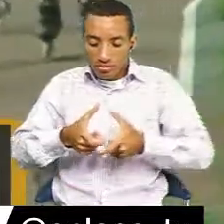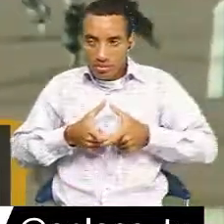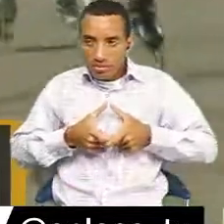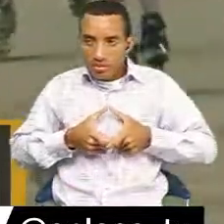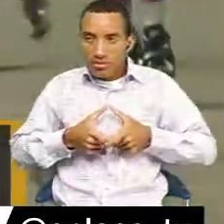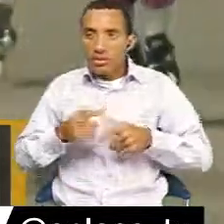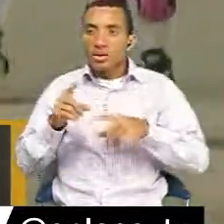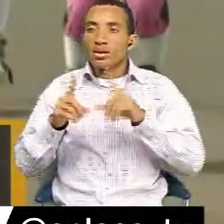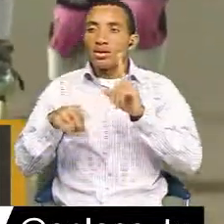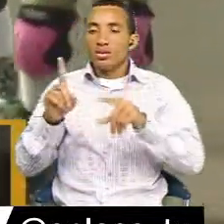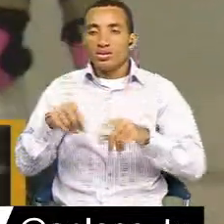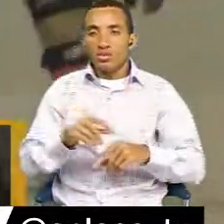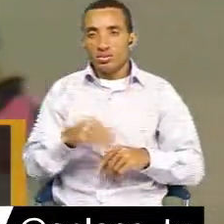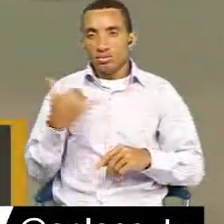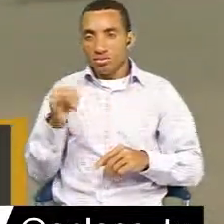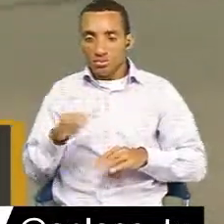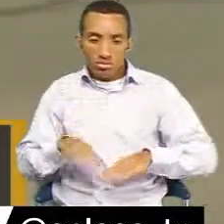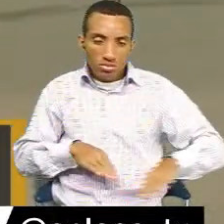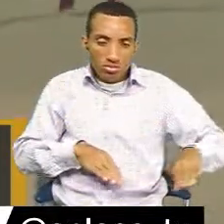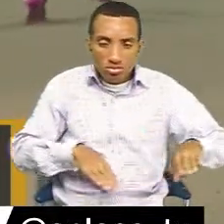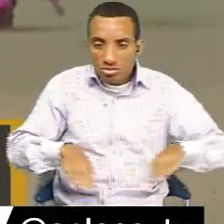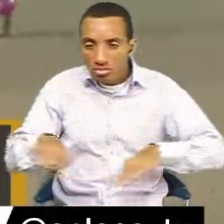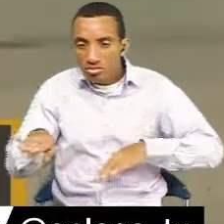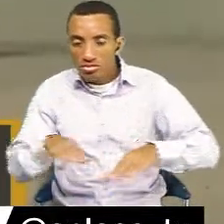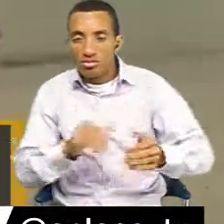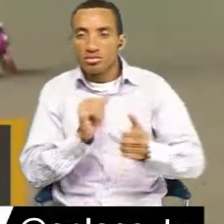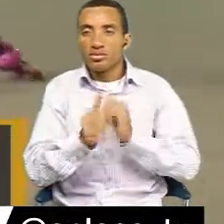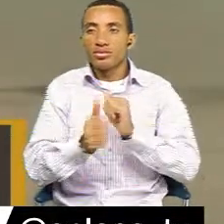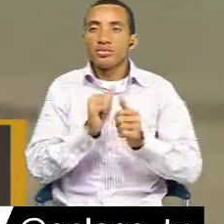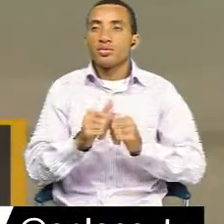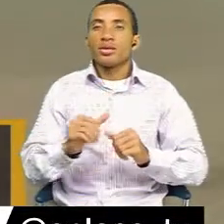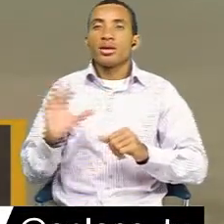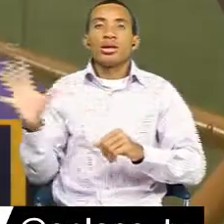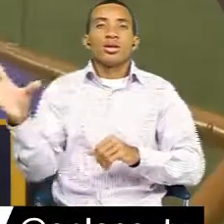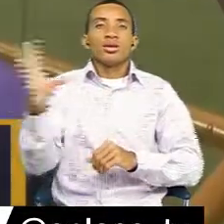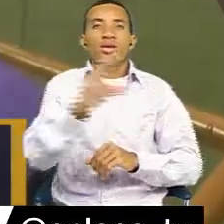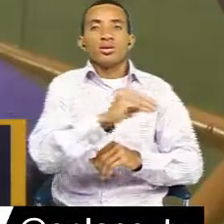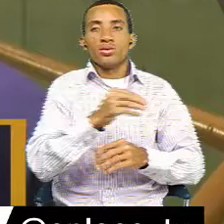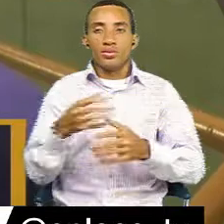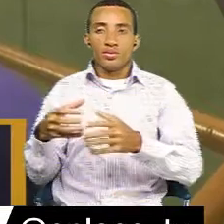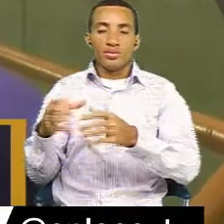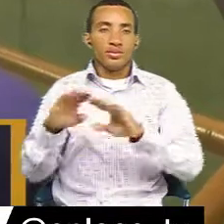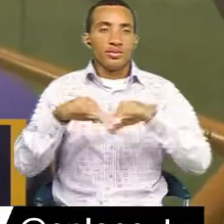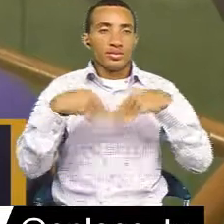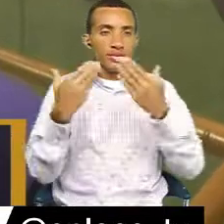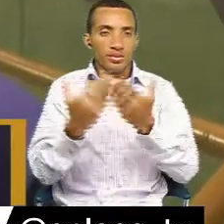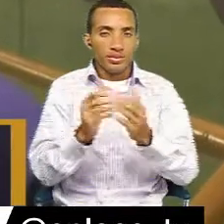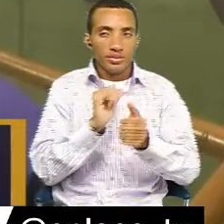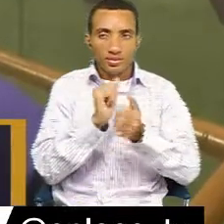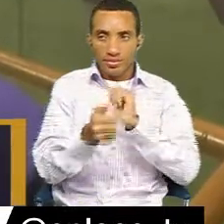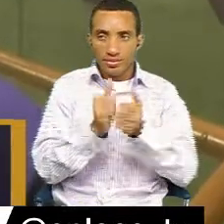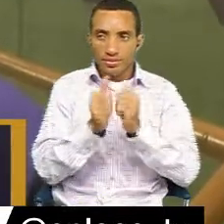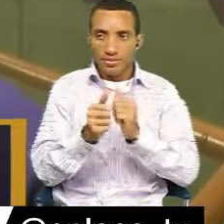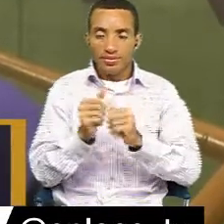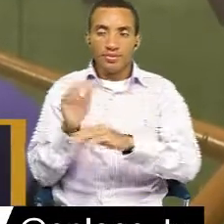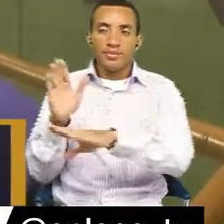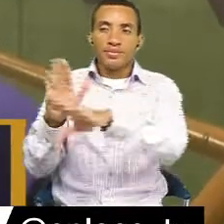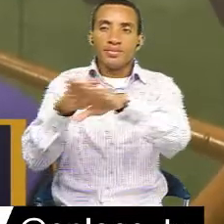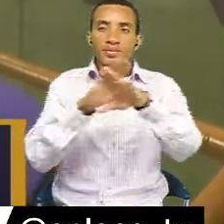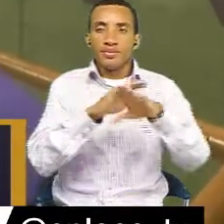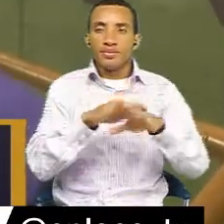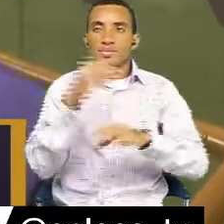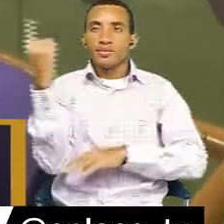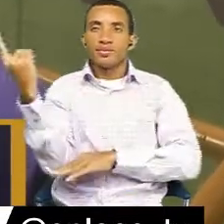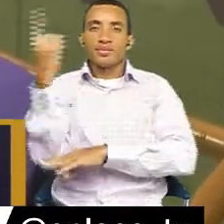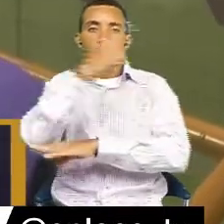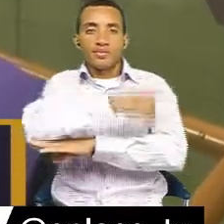este deporte sobre ruedas. Estamos invitando a todas las escuelas deportivas de Barranca Bermeja, donde tenemos el día